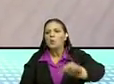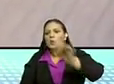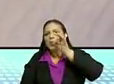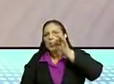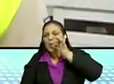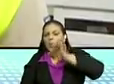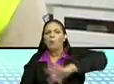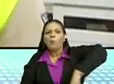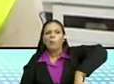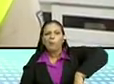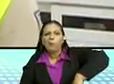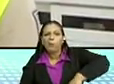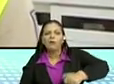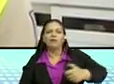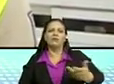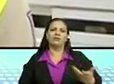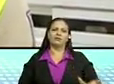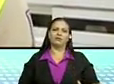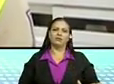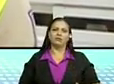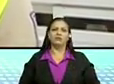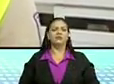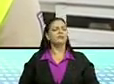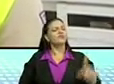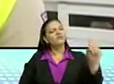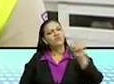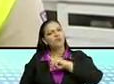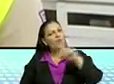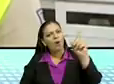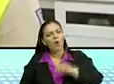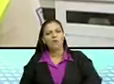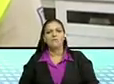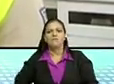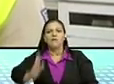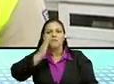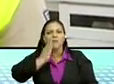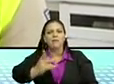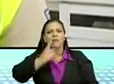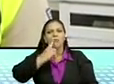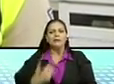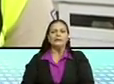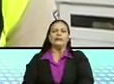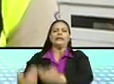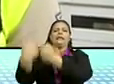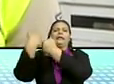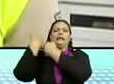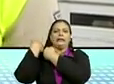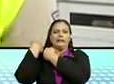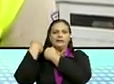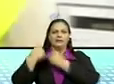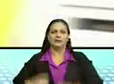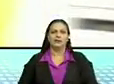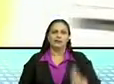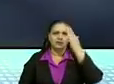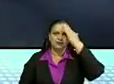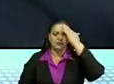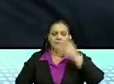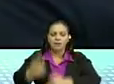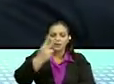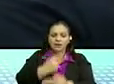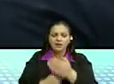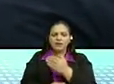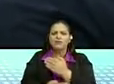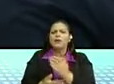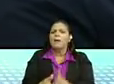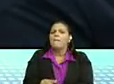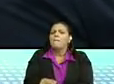en el delito. No, es nuestra responsabilidad. Cuidemos de aquello que Dios nos dio, Mayra, que son nuestros